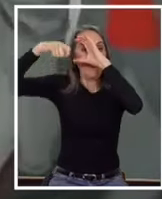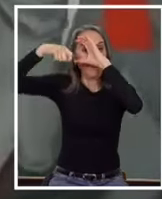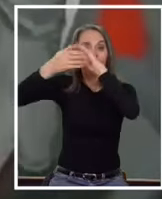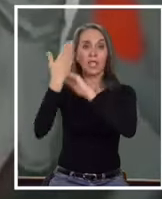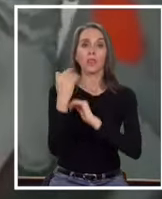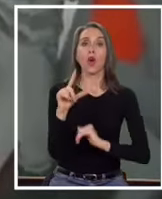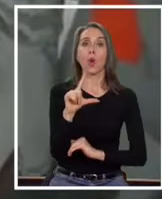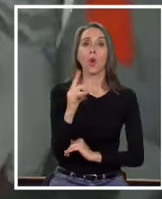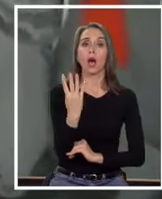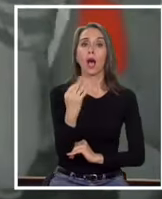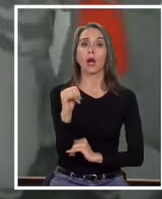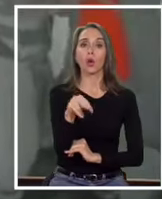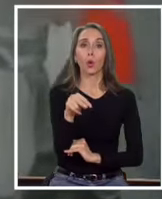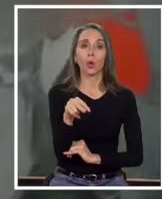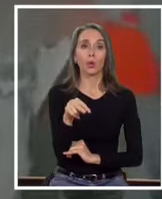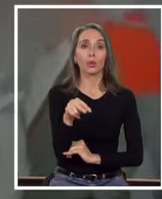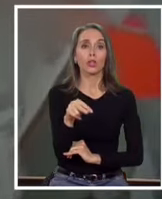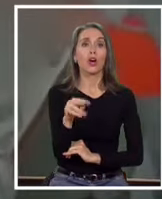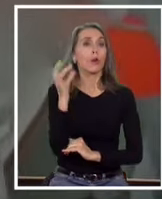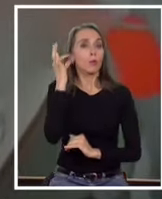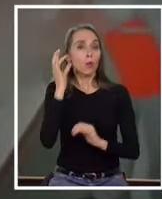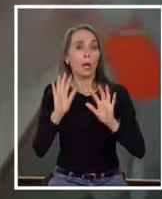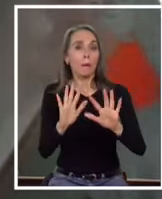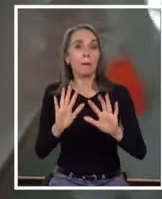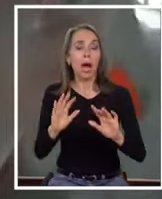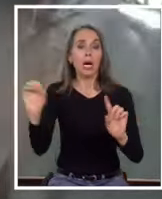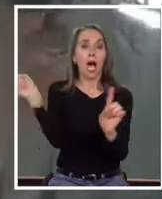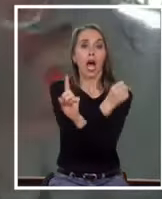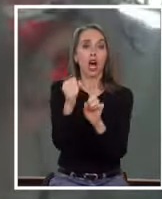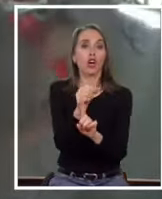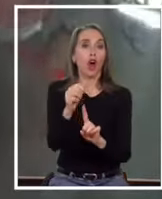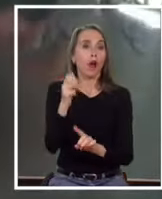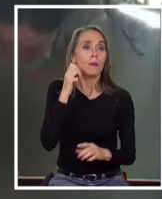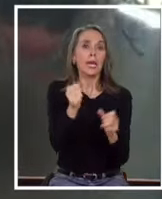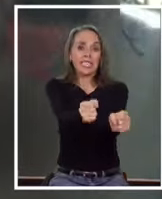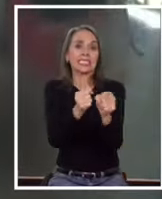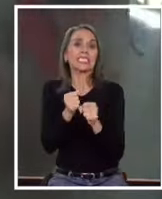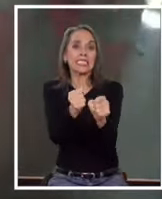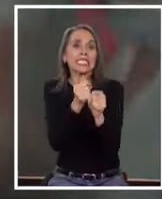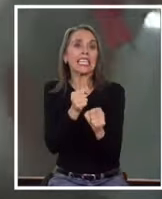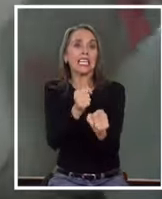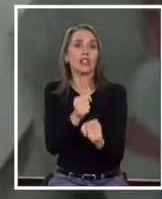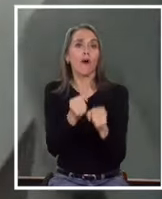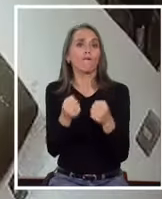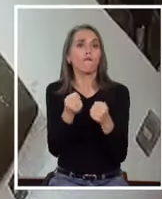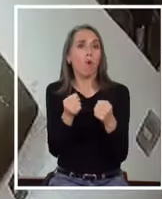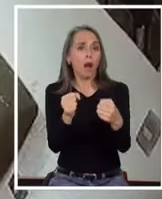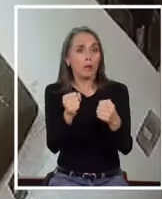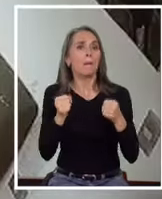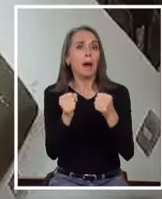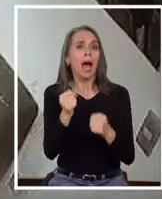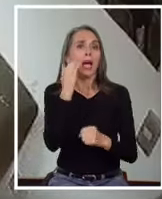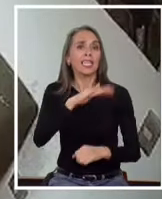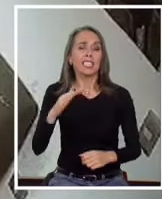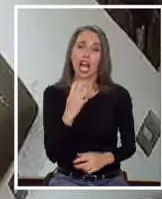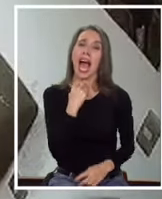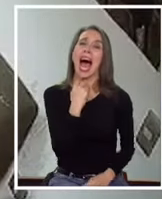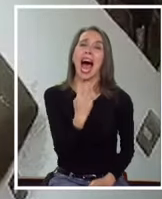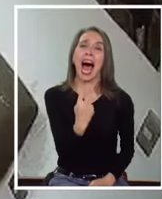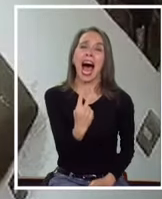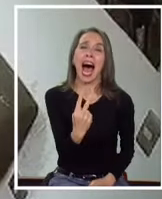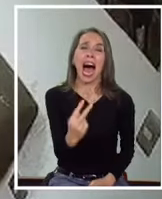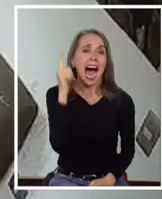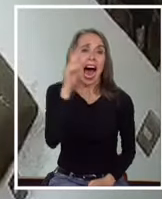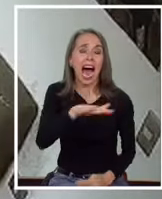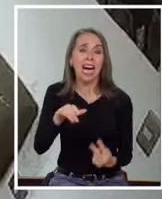lunes 14 de junio. En él se ven los empujones, golpes y fuertes tirones que realizaba la asesora del hogar en medio de los gritos desgarradores